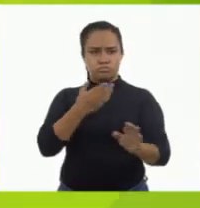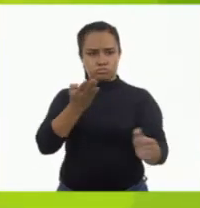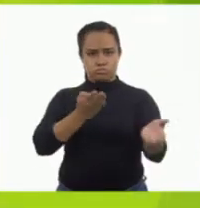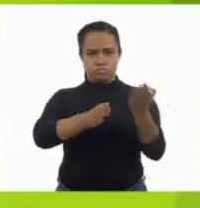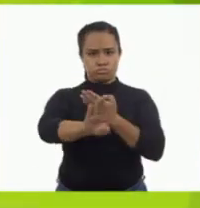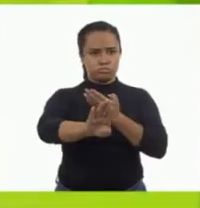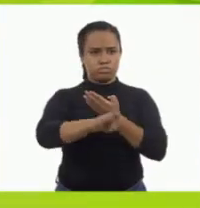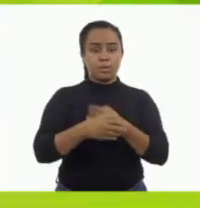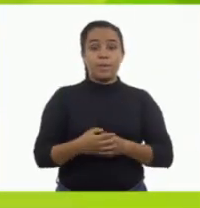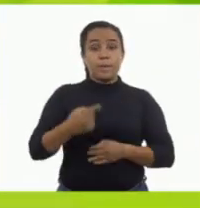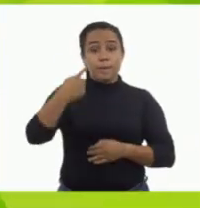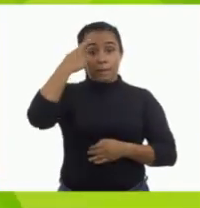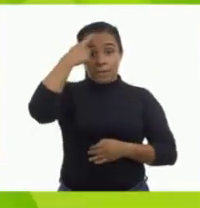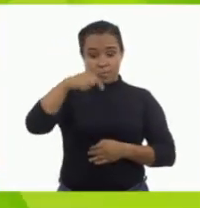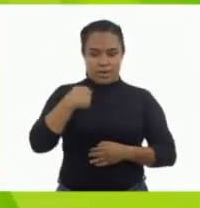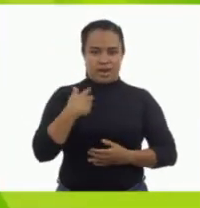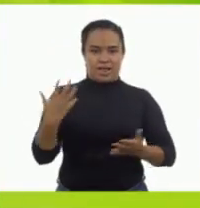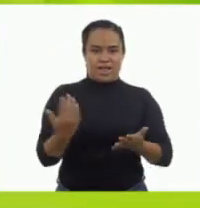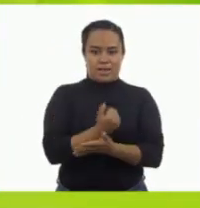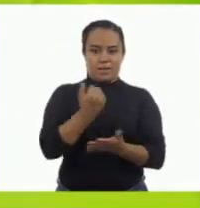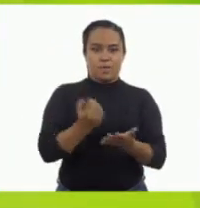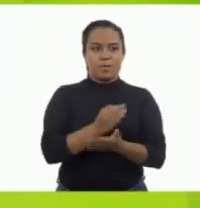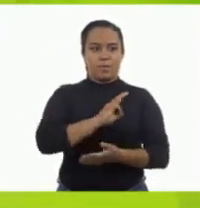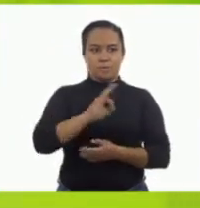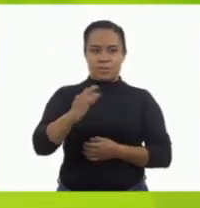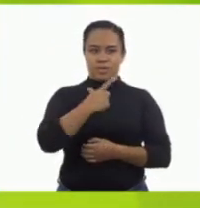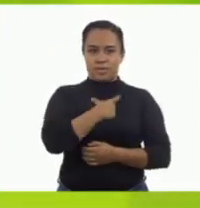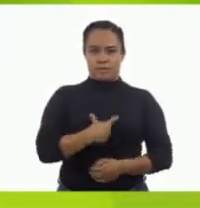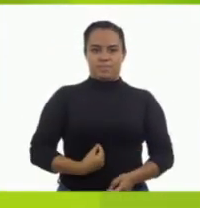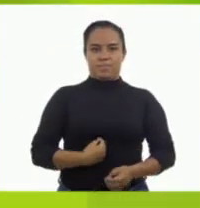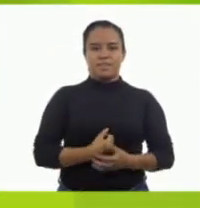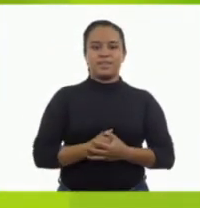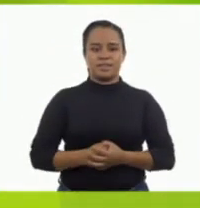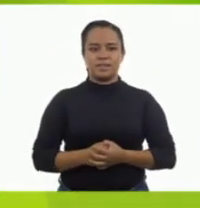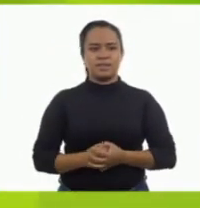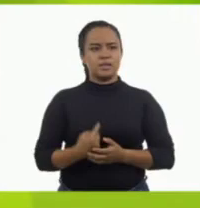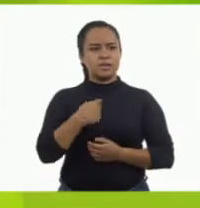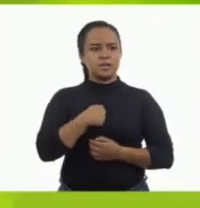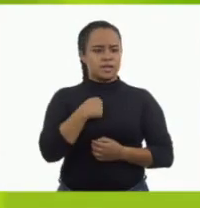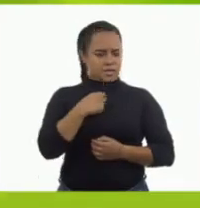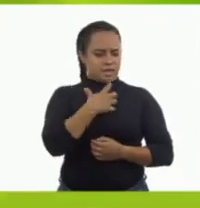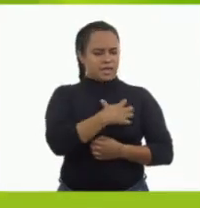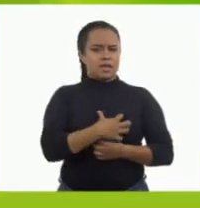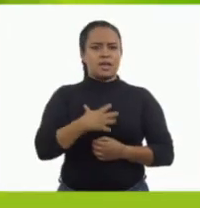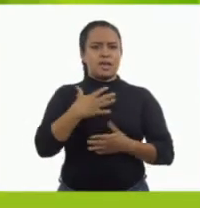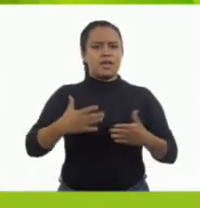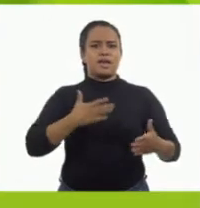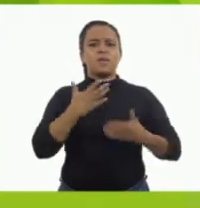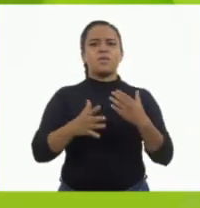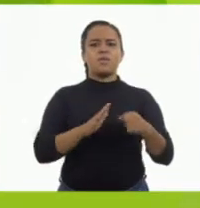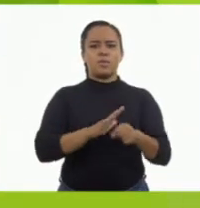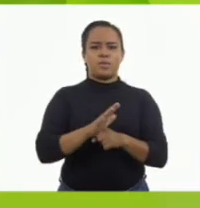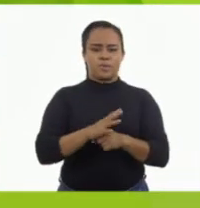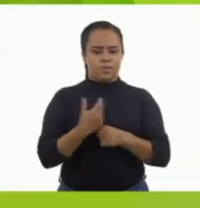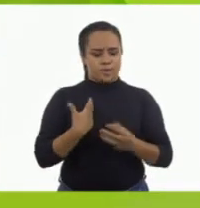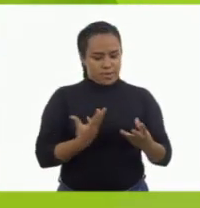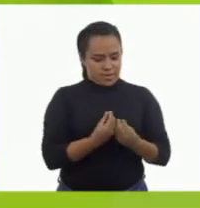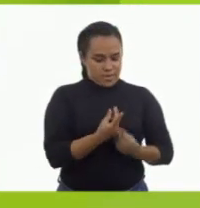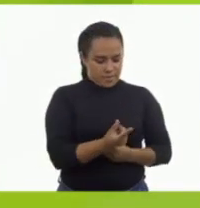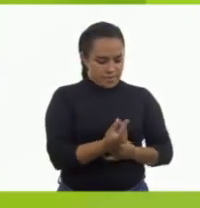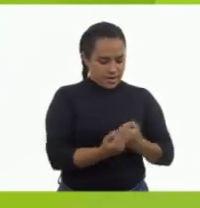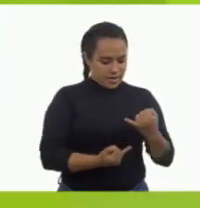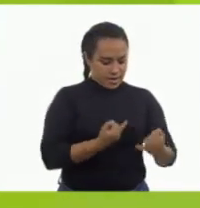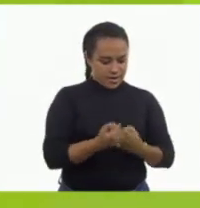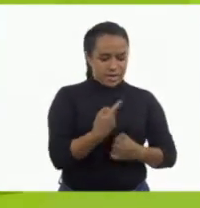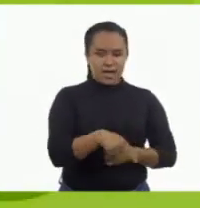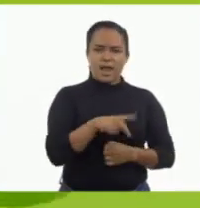taekwondo para ganar muchas medallas. A mí me da mucha alegría jugar con mi perra que se